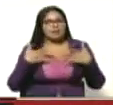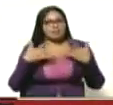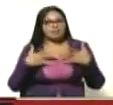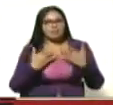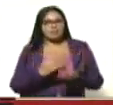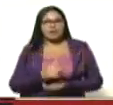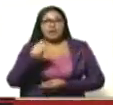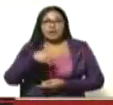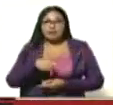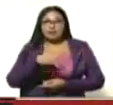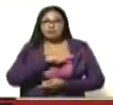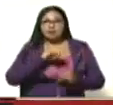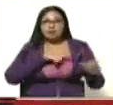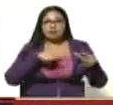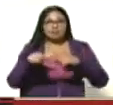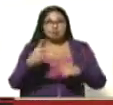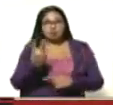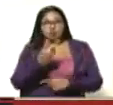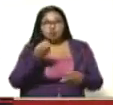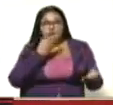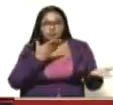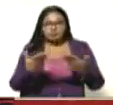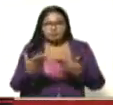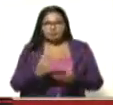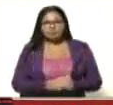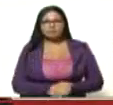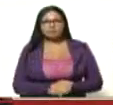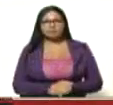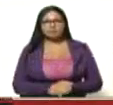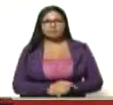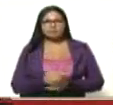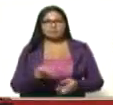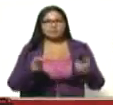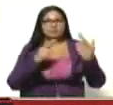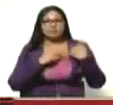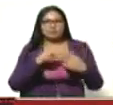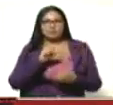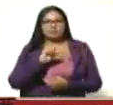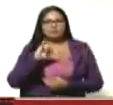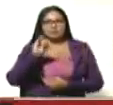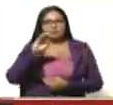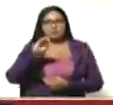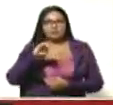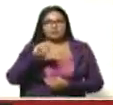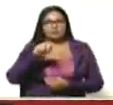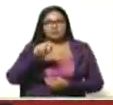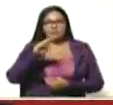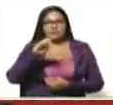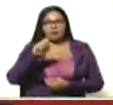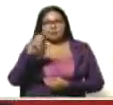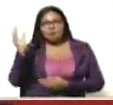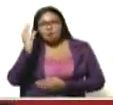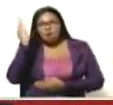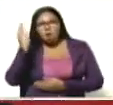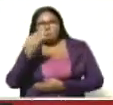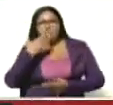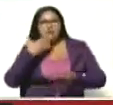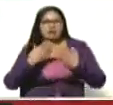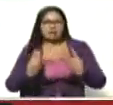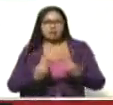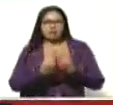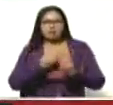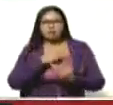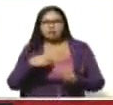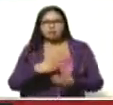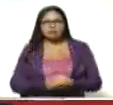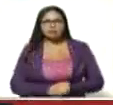acá en el estudio ya tenemos a dos invitados, una representación de Zimbabue y una representación de Colombia, a quien agradecemos que estén con nosotros el